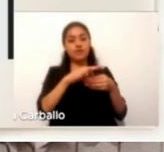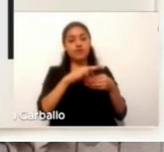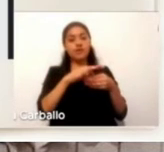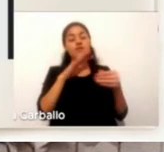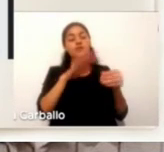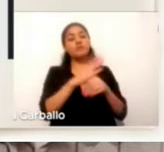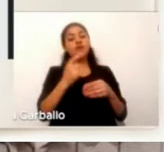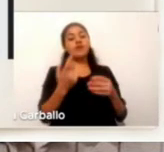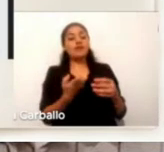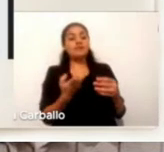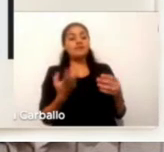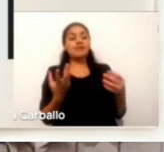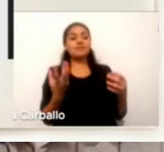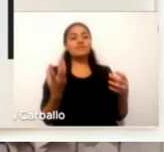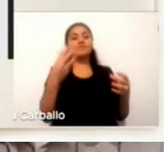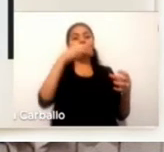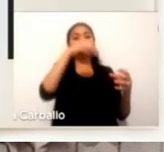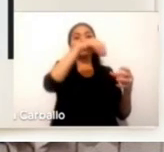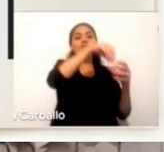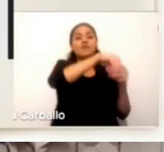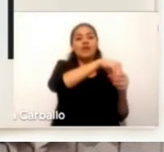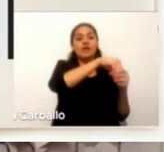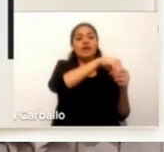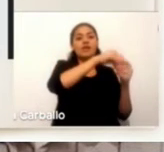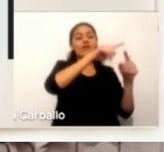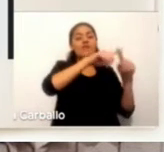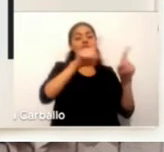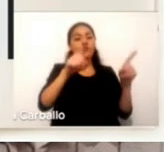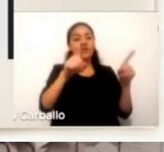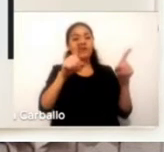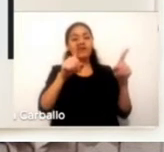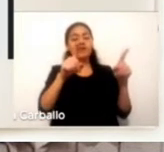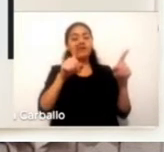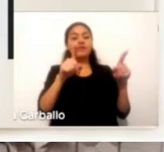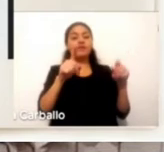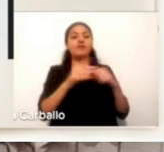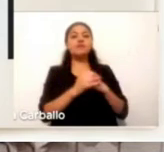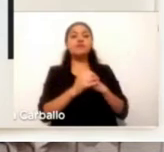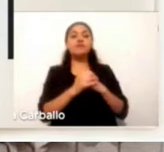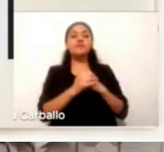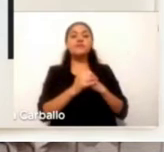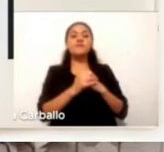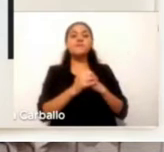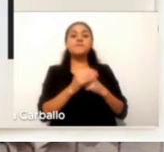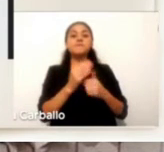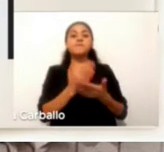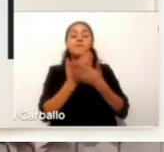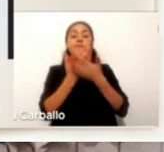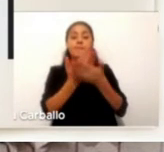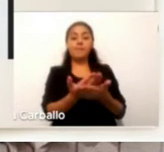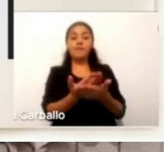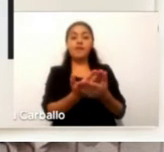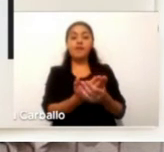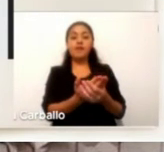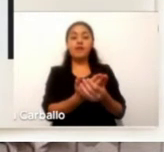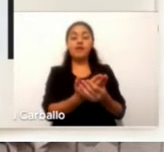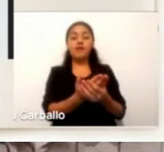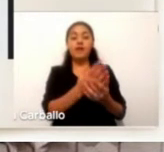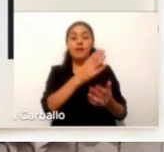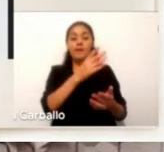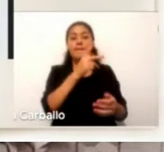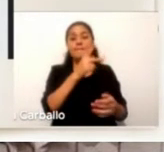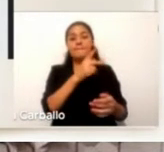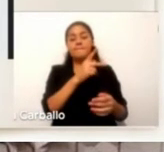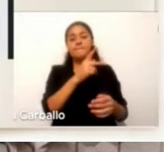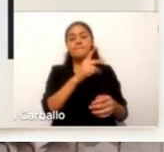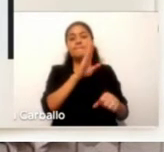integradas por personas distintas a las autorizadas y no pertenecer a la sección electoral correspondiente, y en consecuencia, corregir